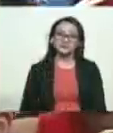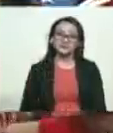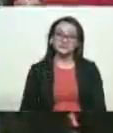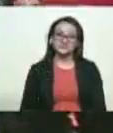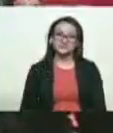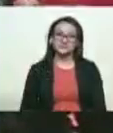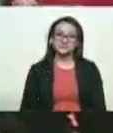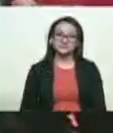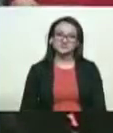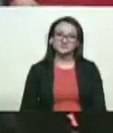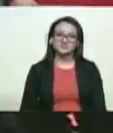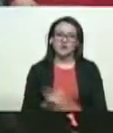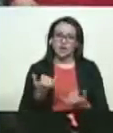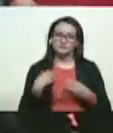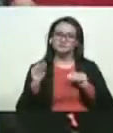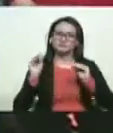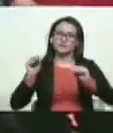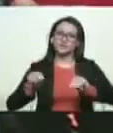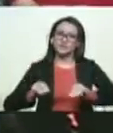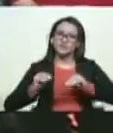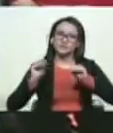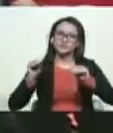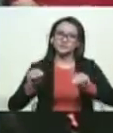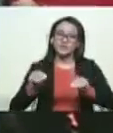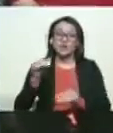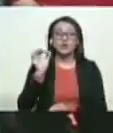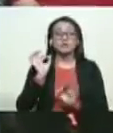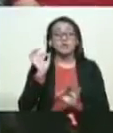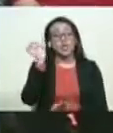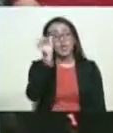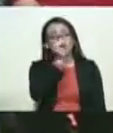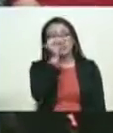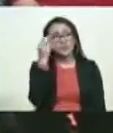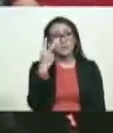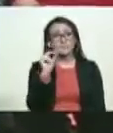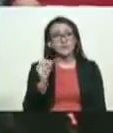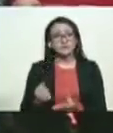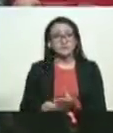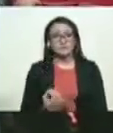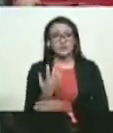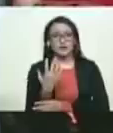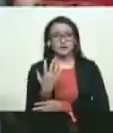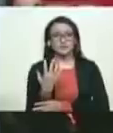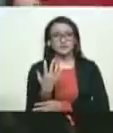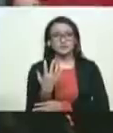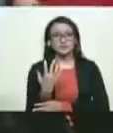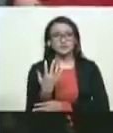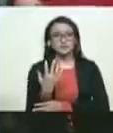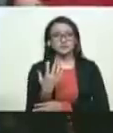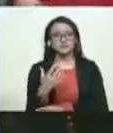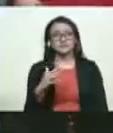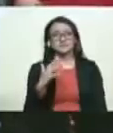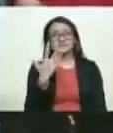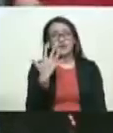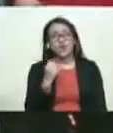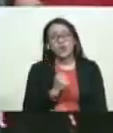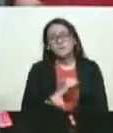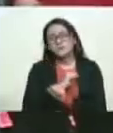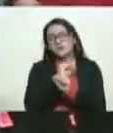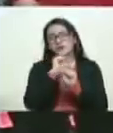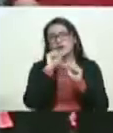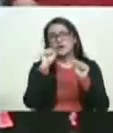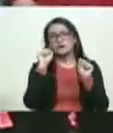por eso yo les digo que el domingo 20 de mayo desde las 5 de la mañana